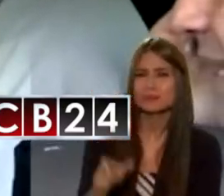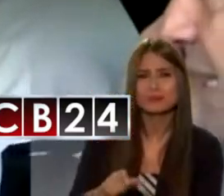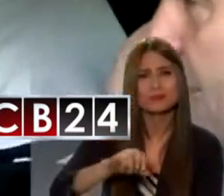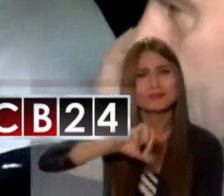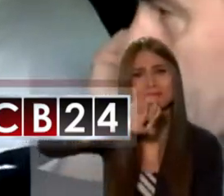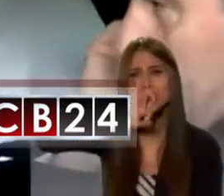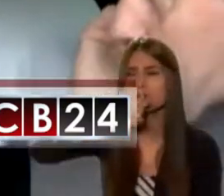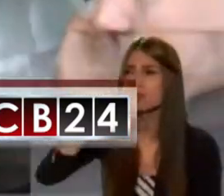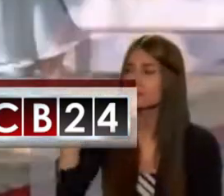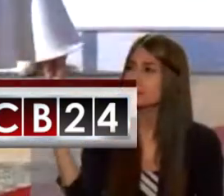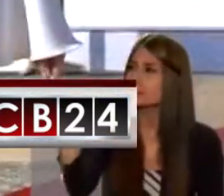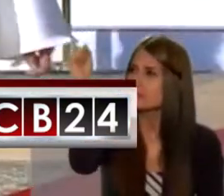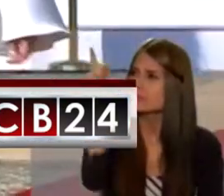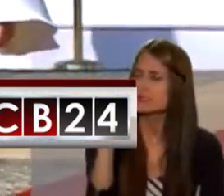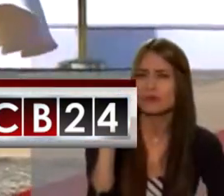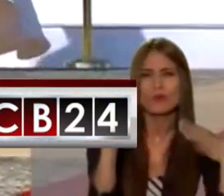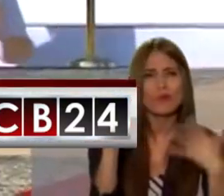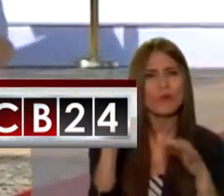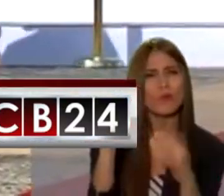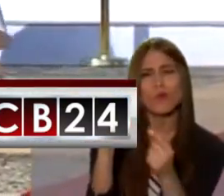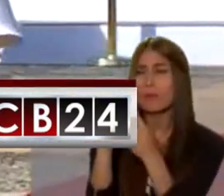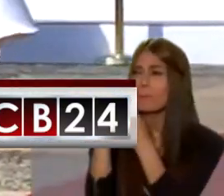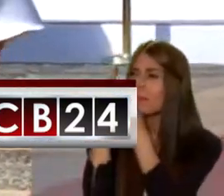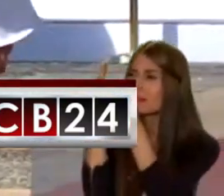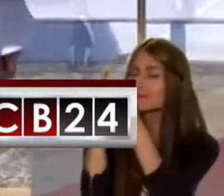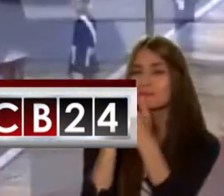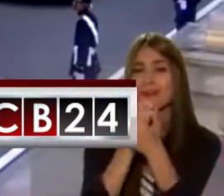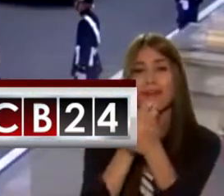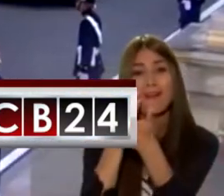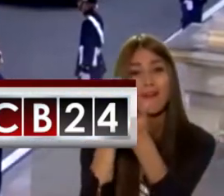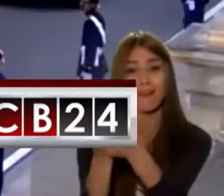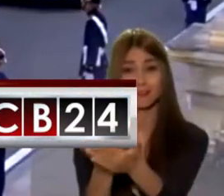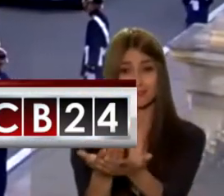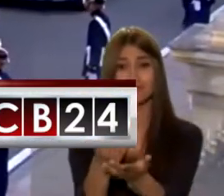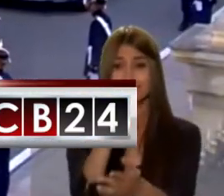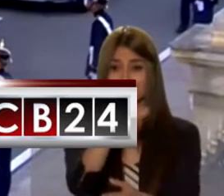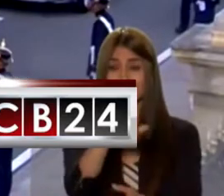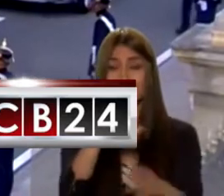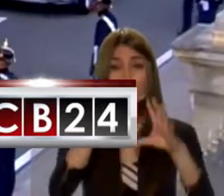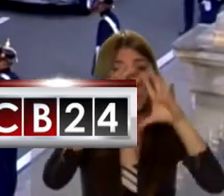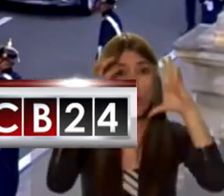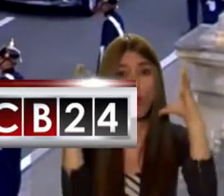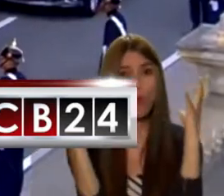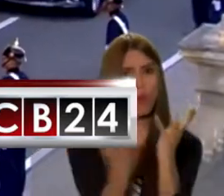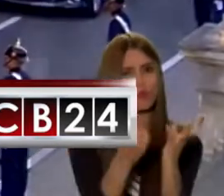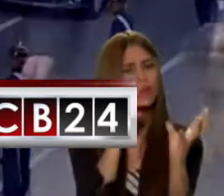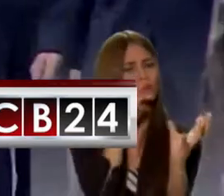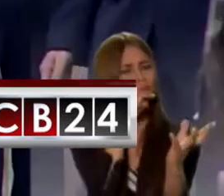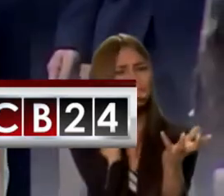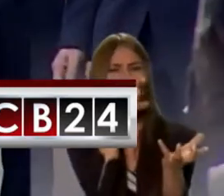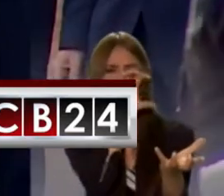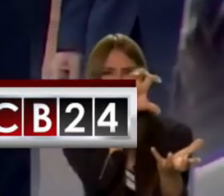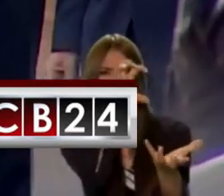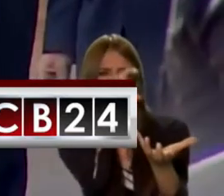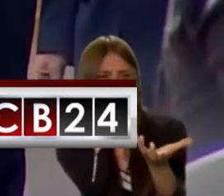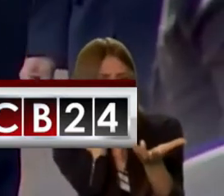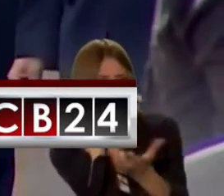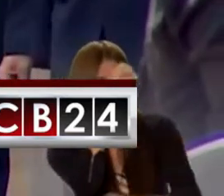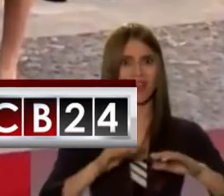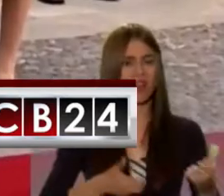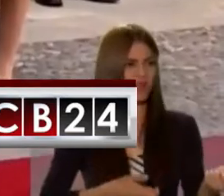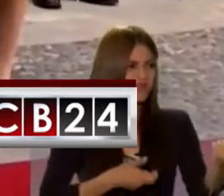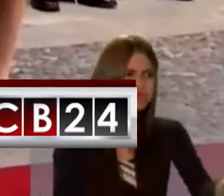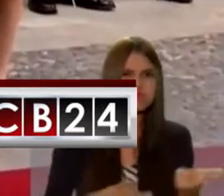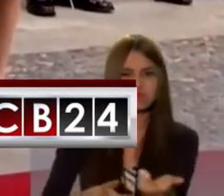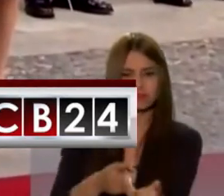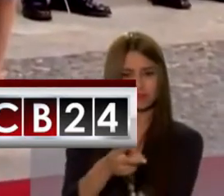la visita del papa en colombia comenzó el 7 de septiembre en la ciudad de bogotá donde a las 9 de la mañana dio el primer saludo a los colombianos en la plaza de armas